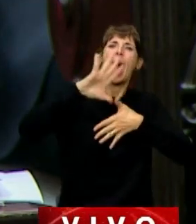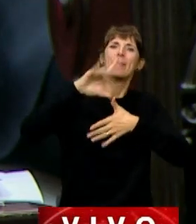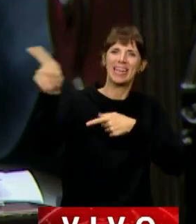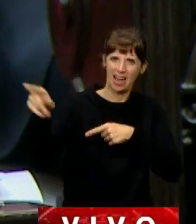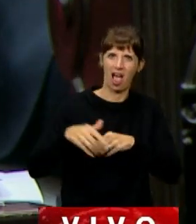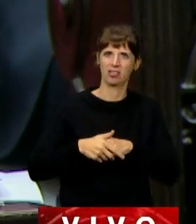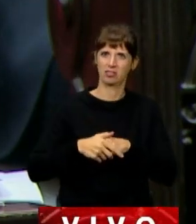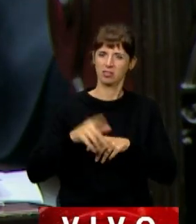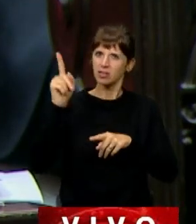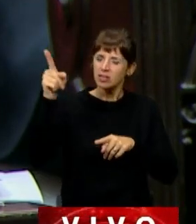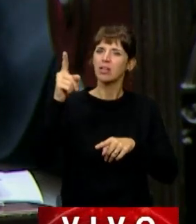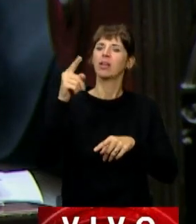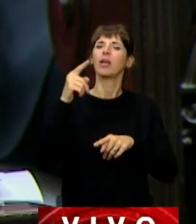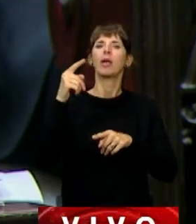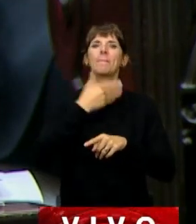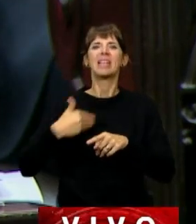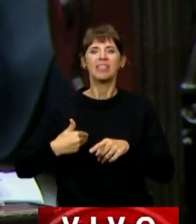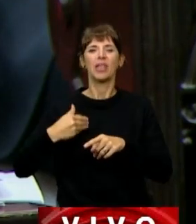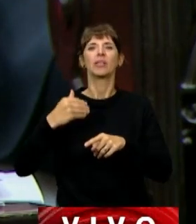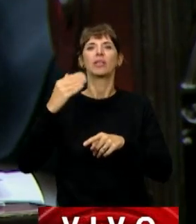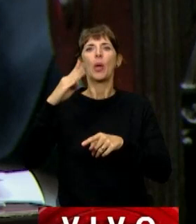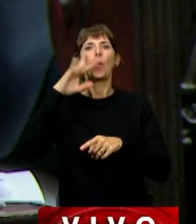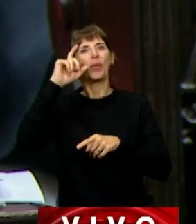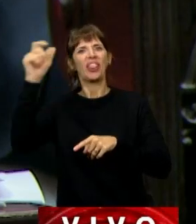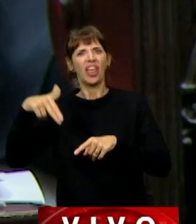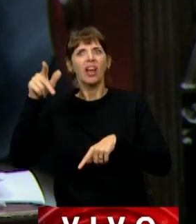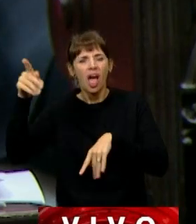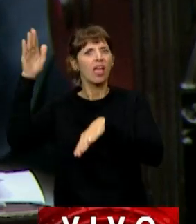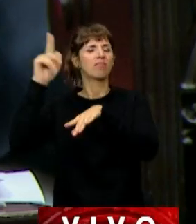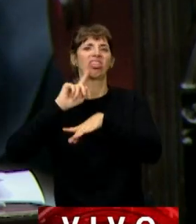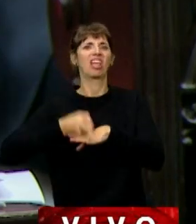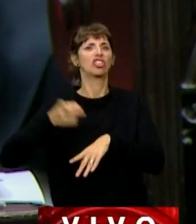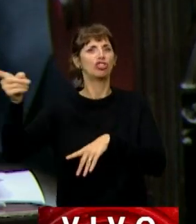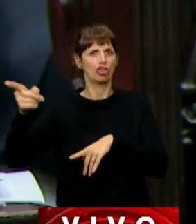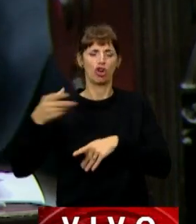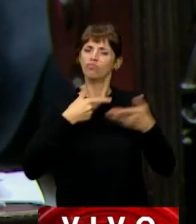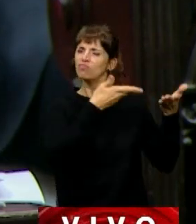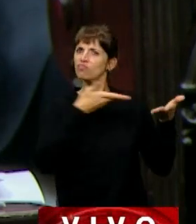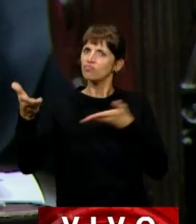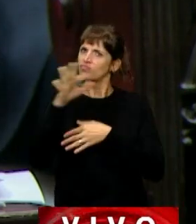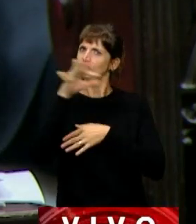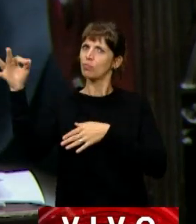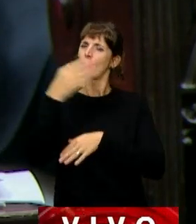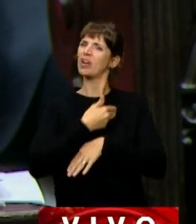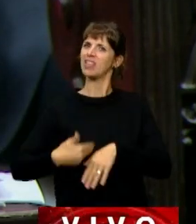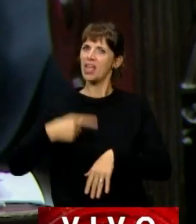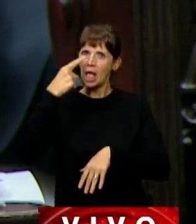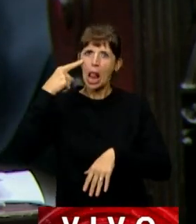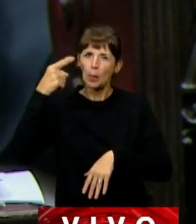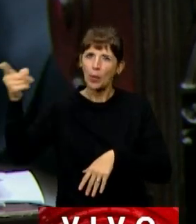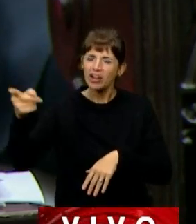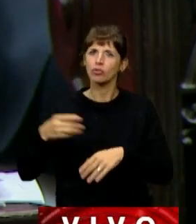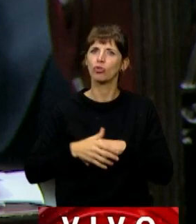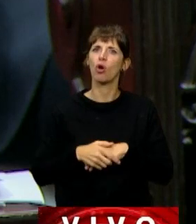y fue el presidente Biden que allí toma la decisión de invitar al presidente argentino a